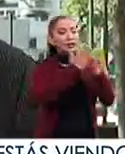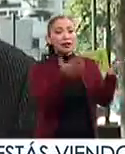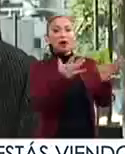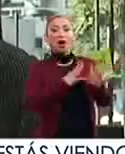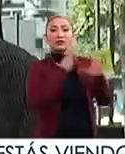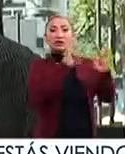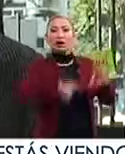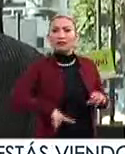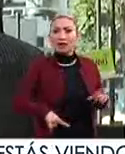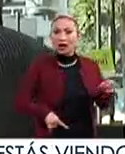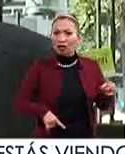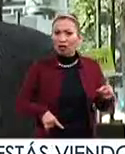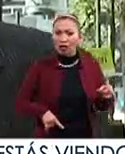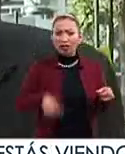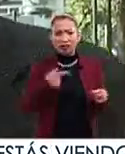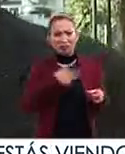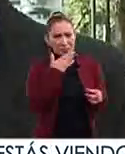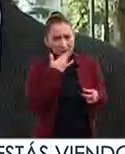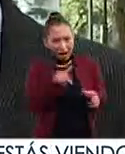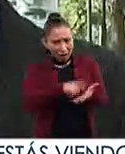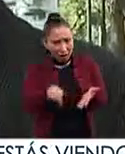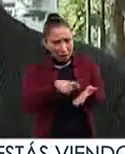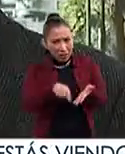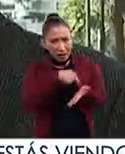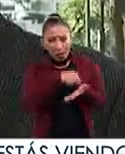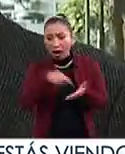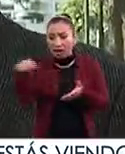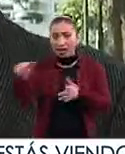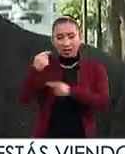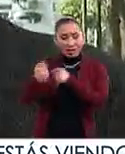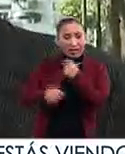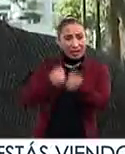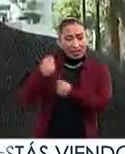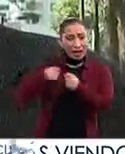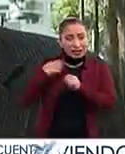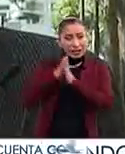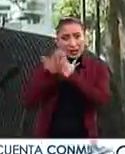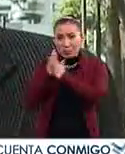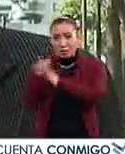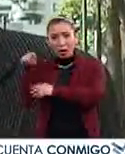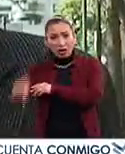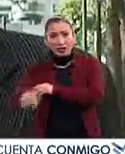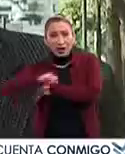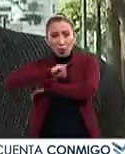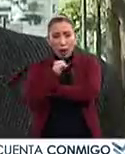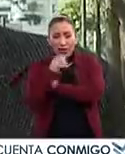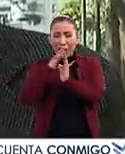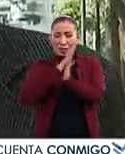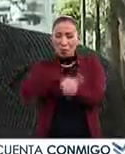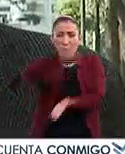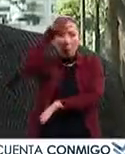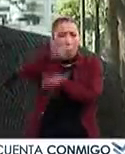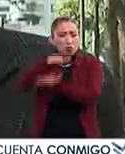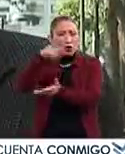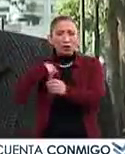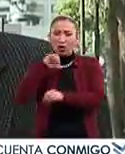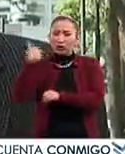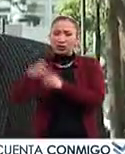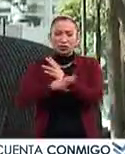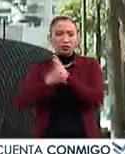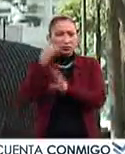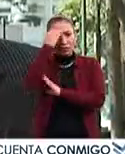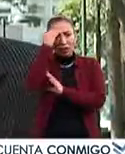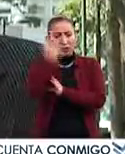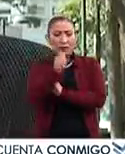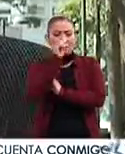textos oficiales, nula rentabilidad de las sucursales, millones de ejemplares en bodegas, entre otras malas